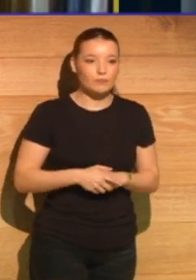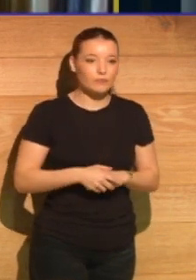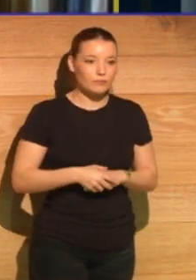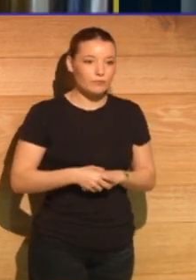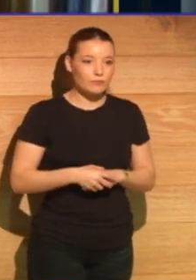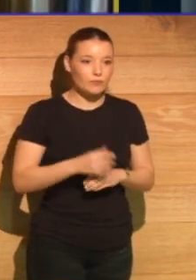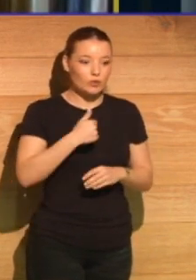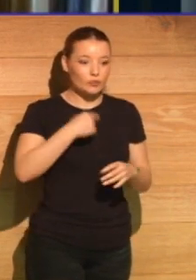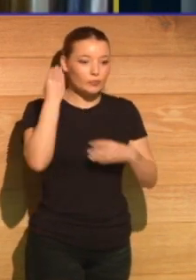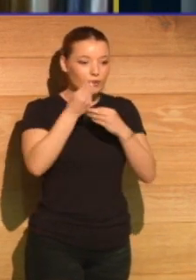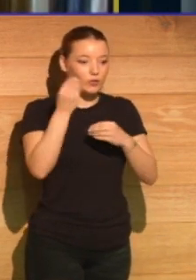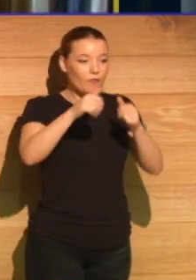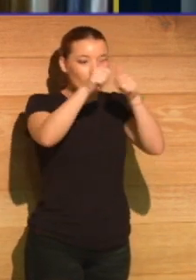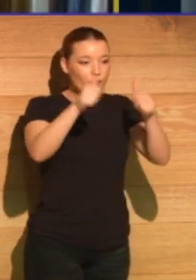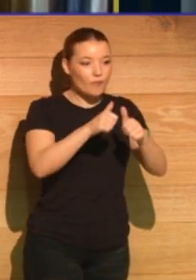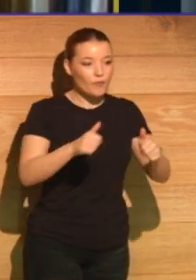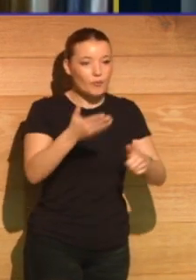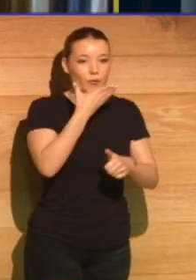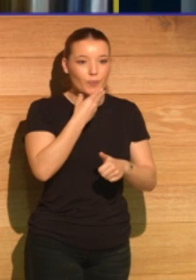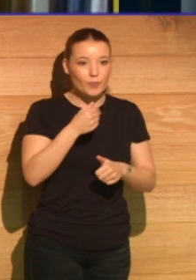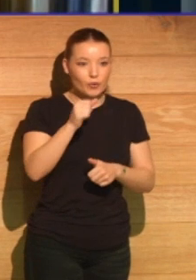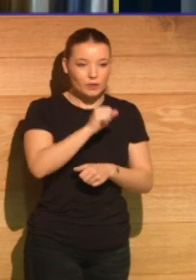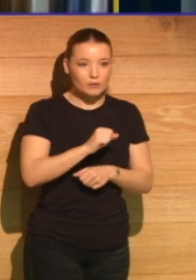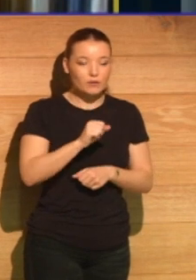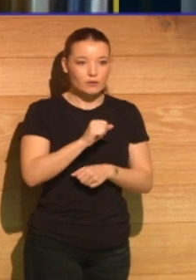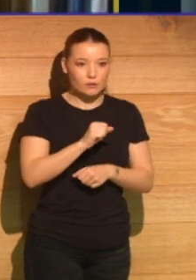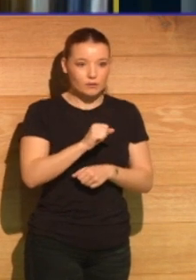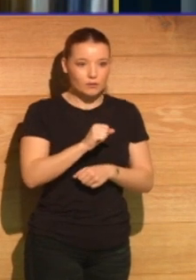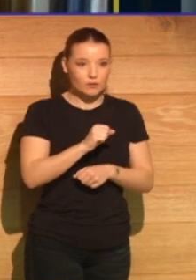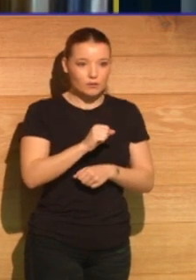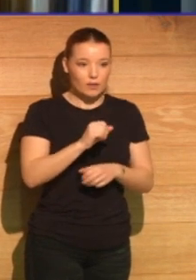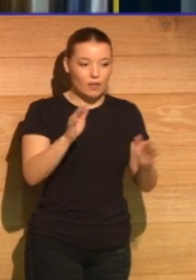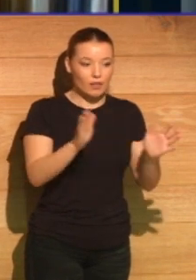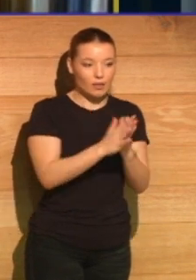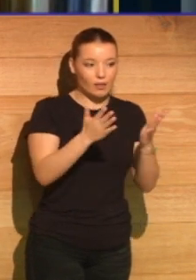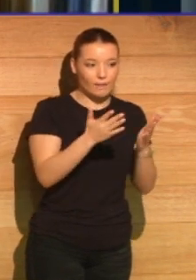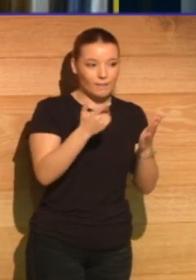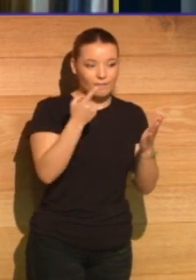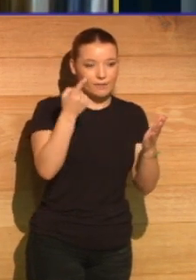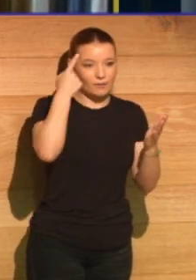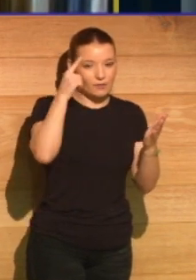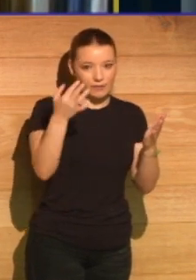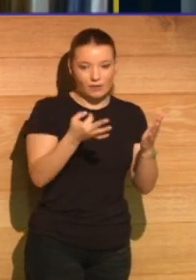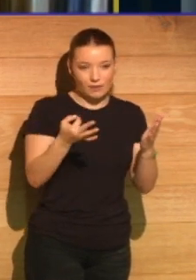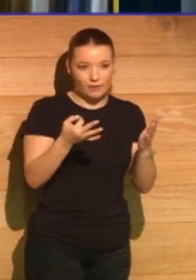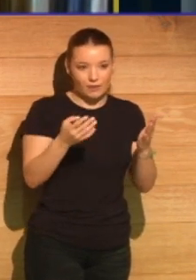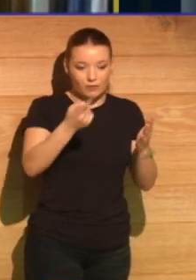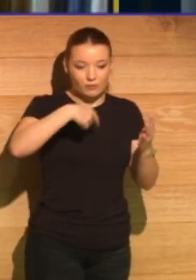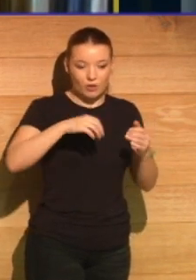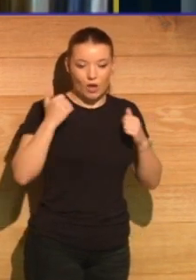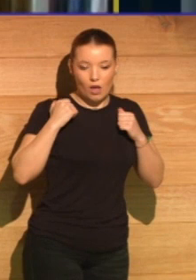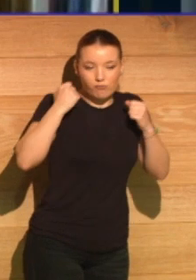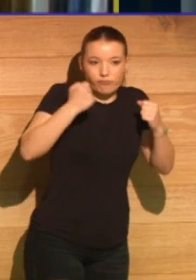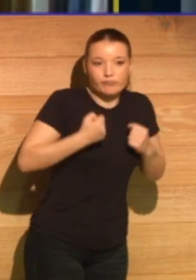es una manera bonita, ¿no?, de tener muy presente a hombros de quiénes estamos, dónde hemos